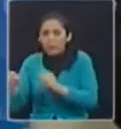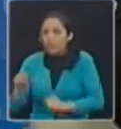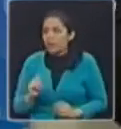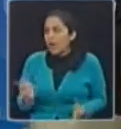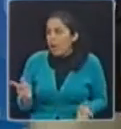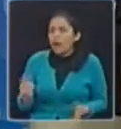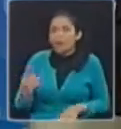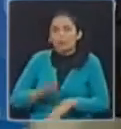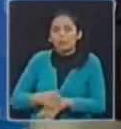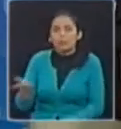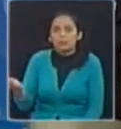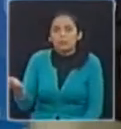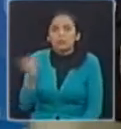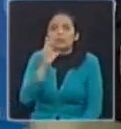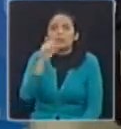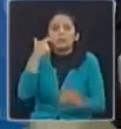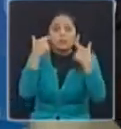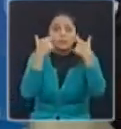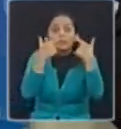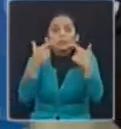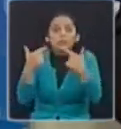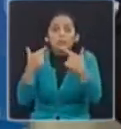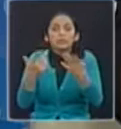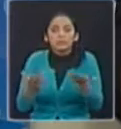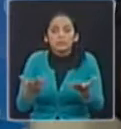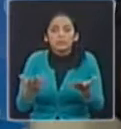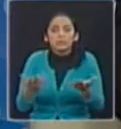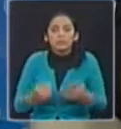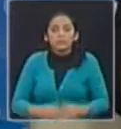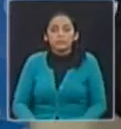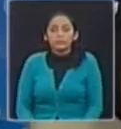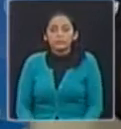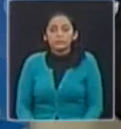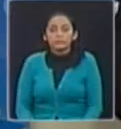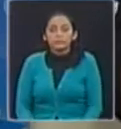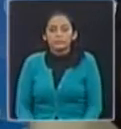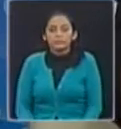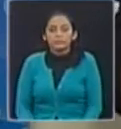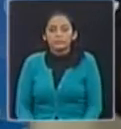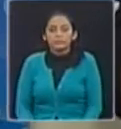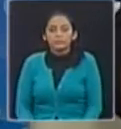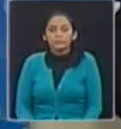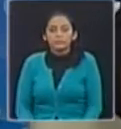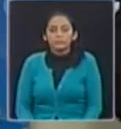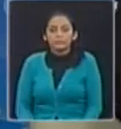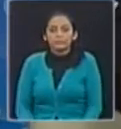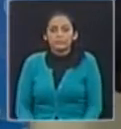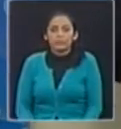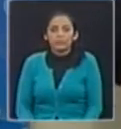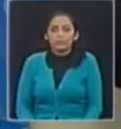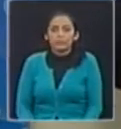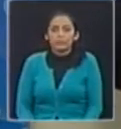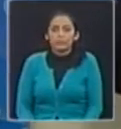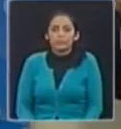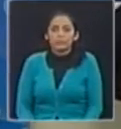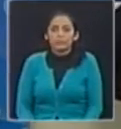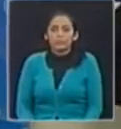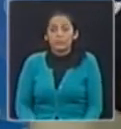decir, cuando el señor se hace cargo de los sectores estratégicos y no controla bien, se establece